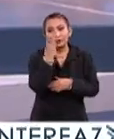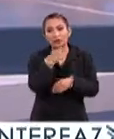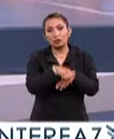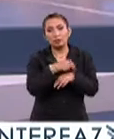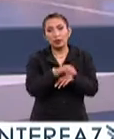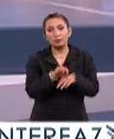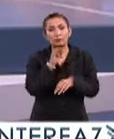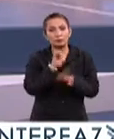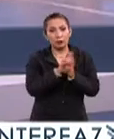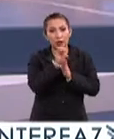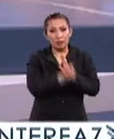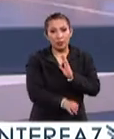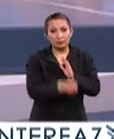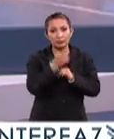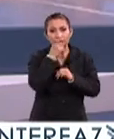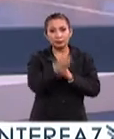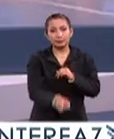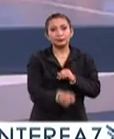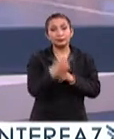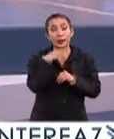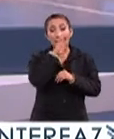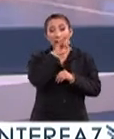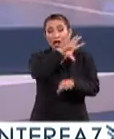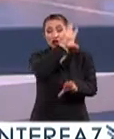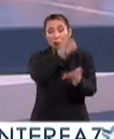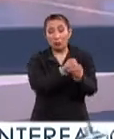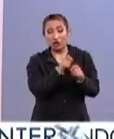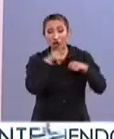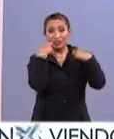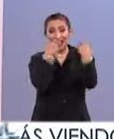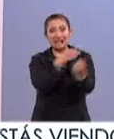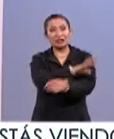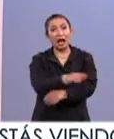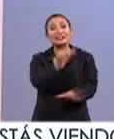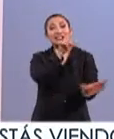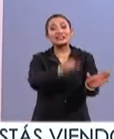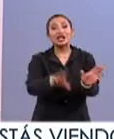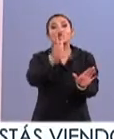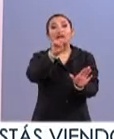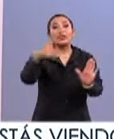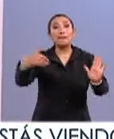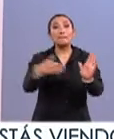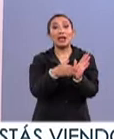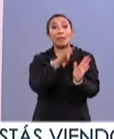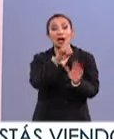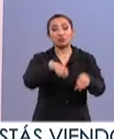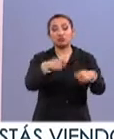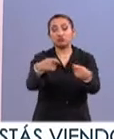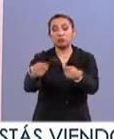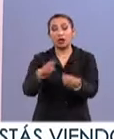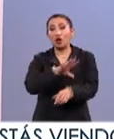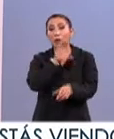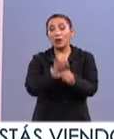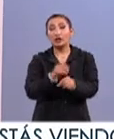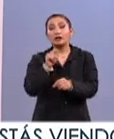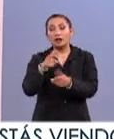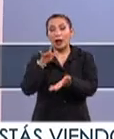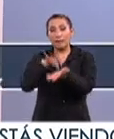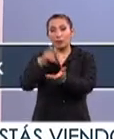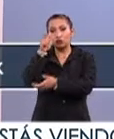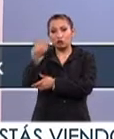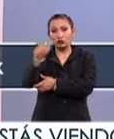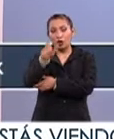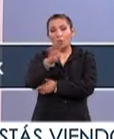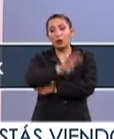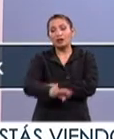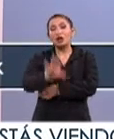más importantes nada más. Por ejemplo, diría lo siguiente. Total de becas otorgadas, estamos alrededor de 680,000. Total de becas de manutención son